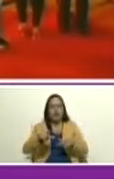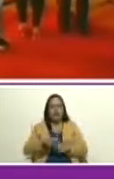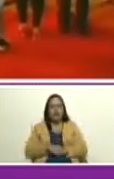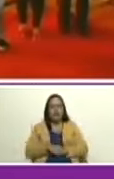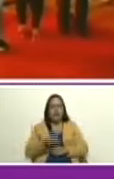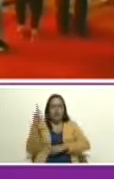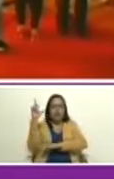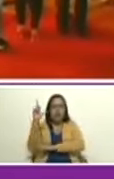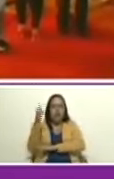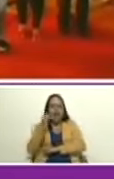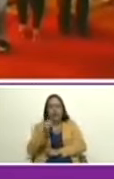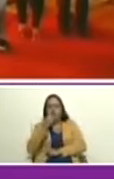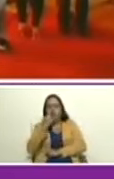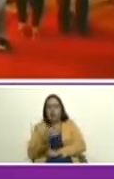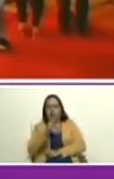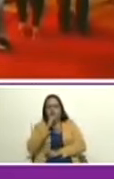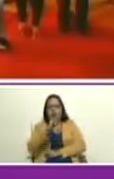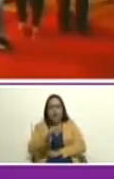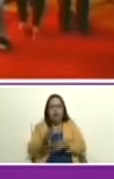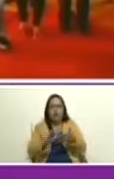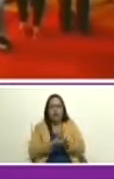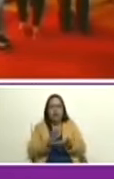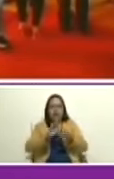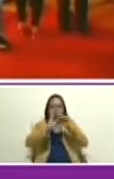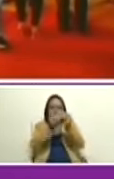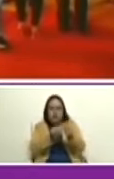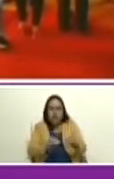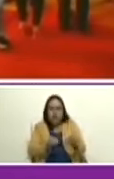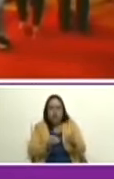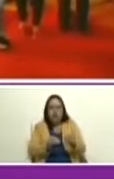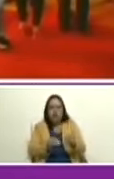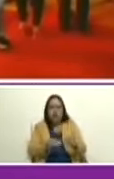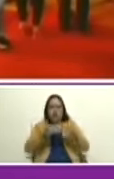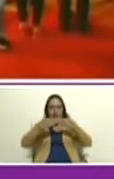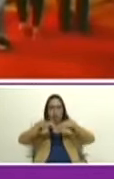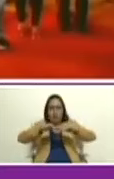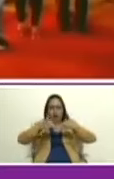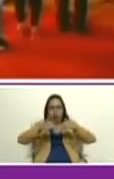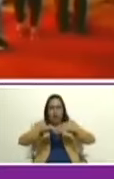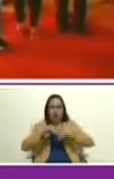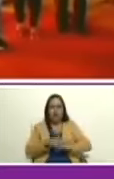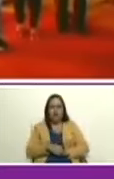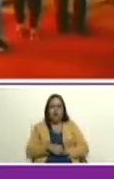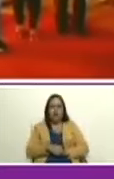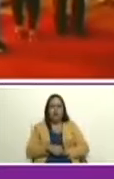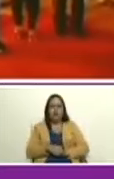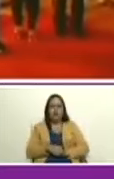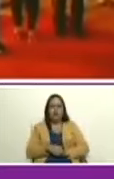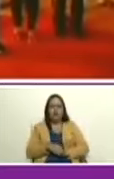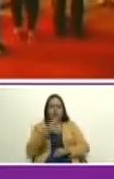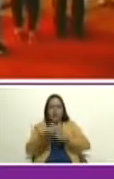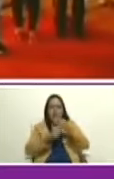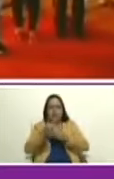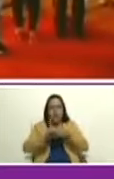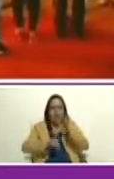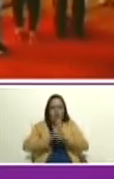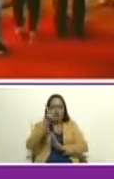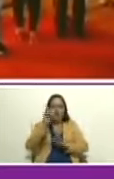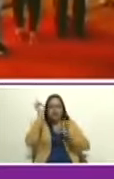noticias, Ernesto, de artesanía, de hamaca y de producción y